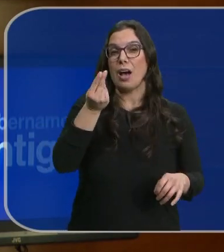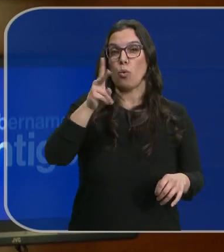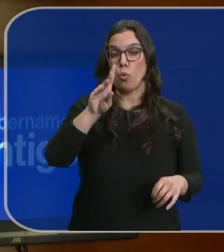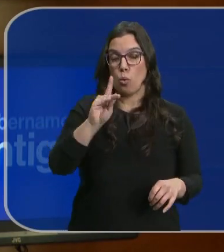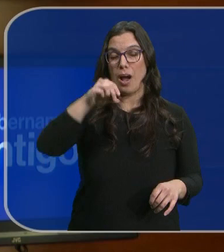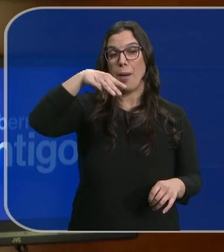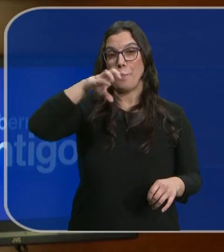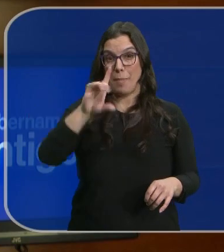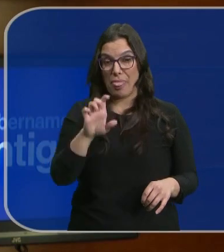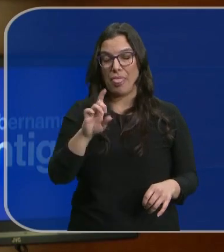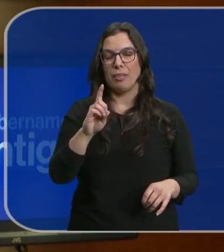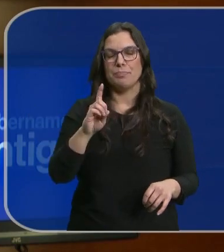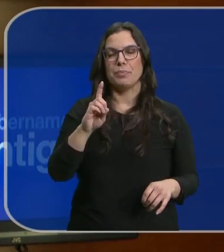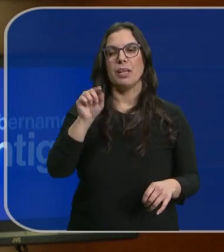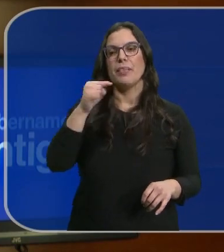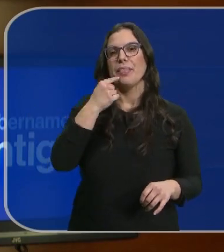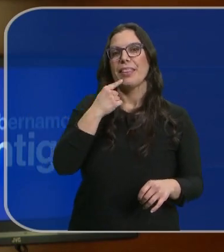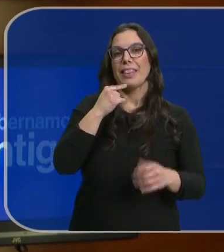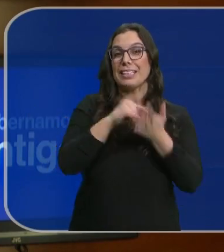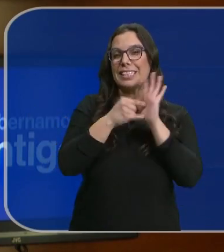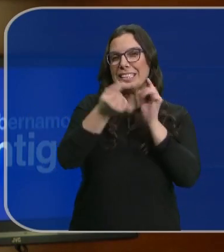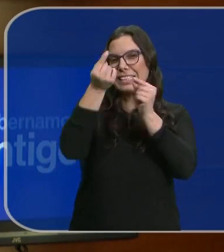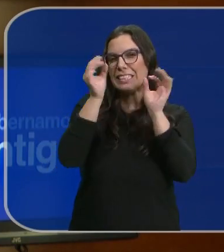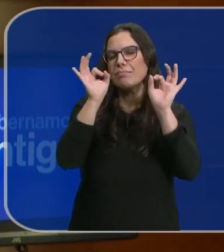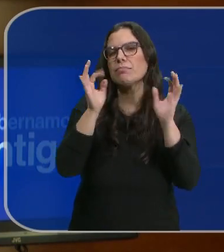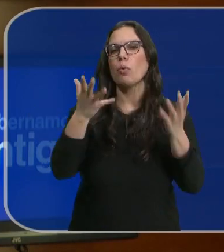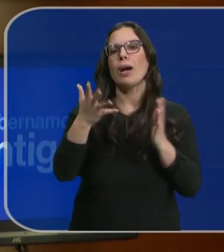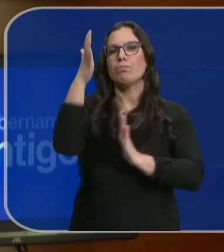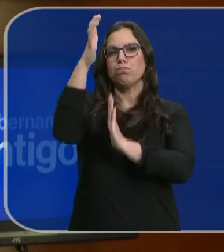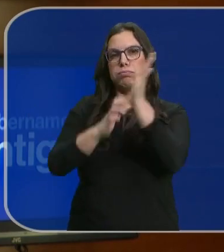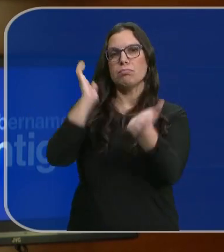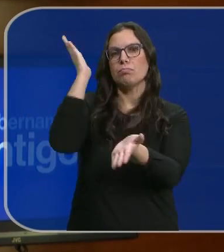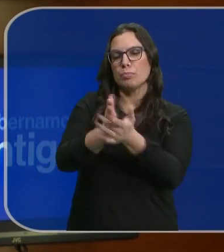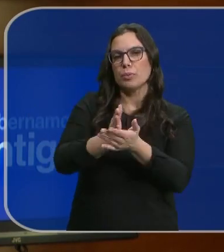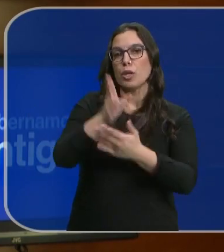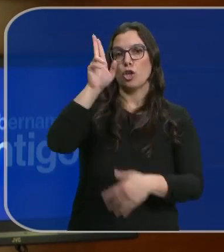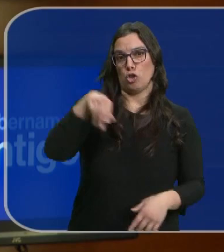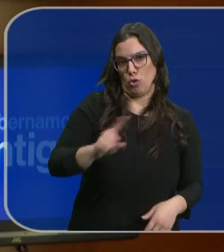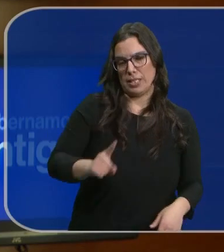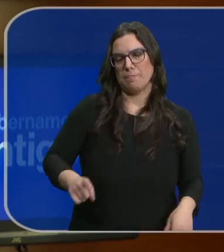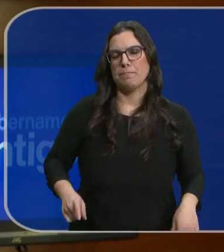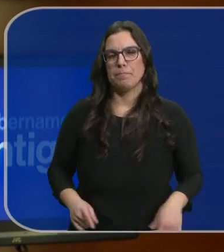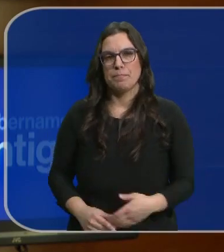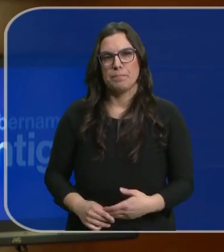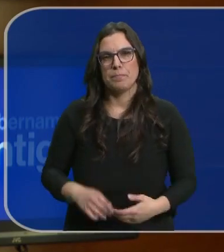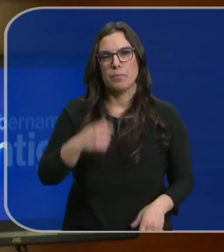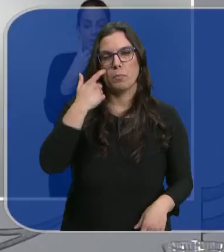Rodríguez ha hecho una puntualización técnica. No existe como tal rebaja de las penas.